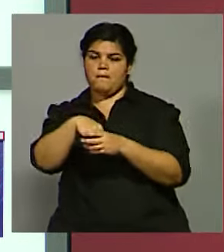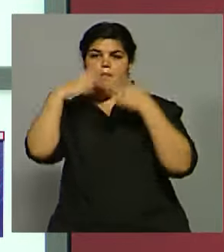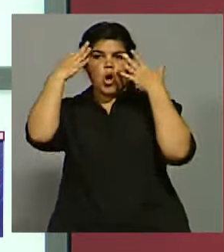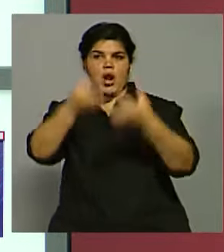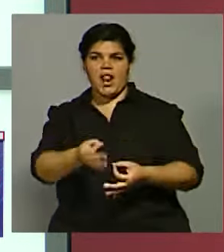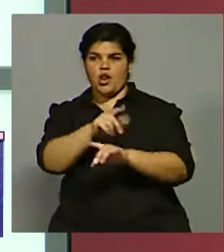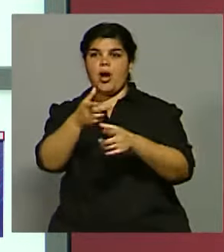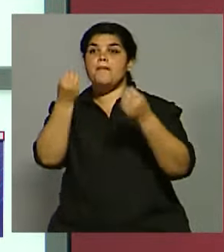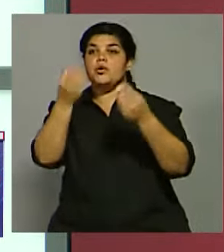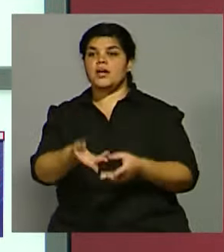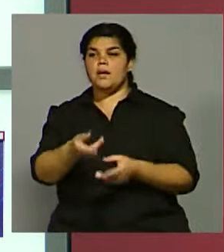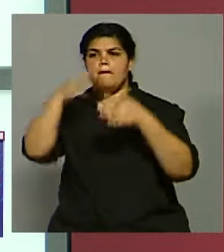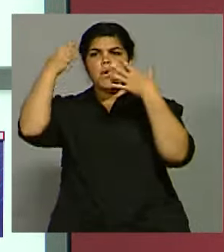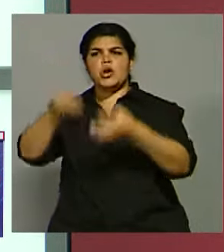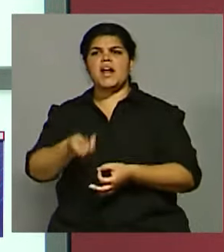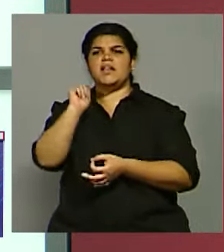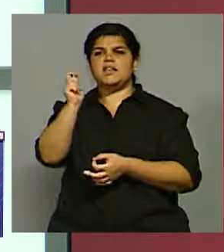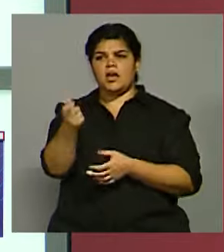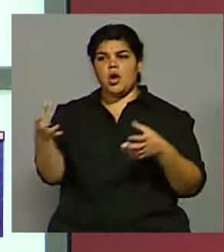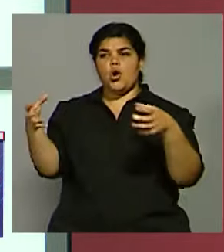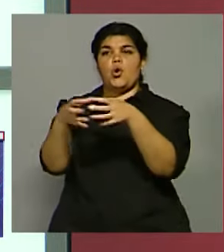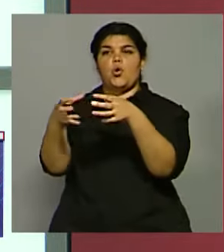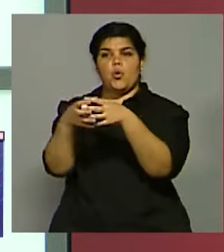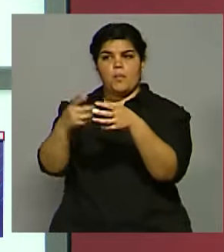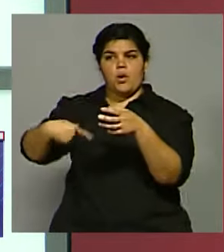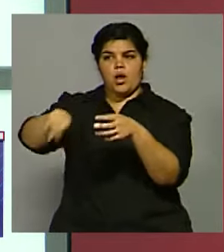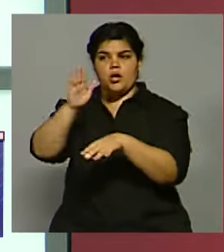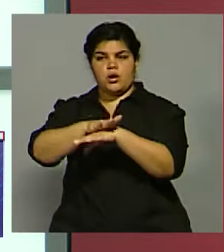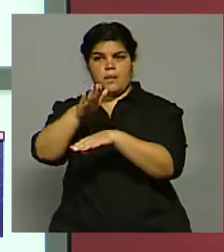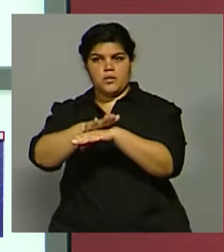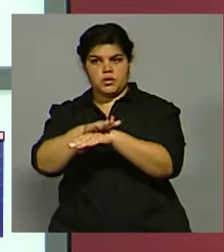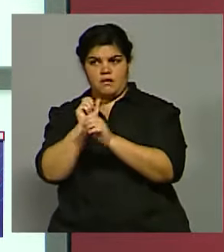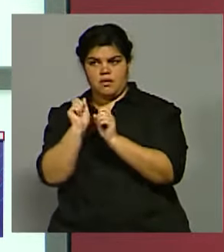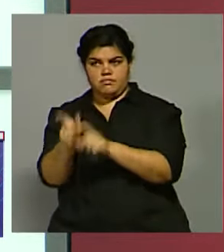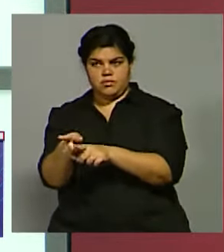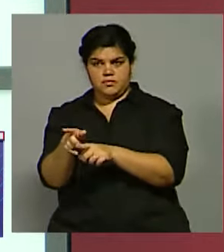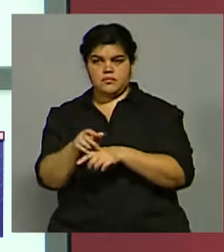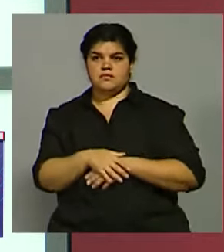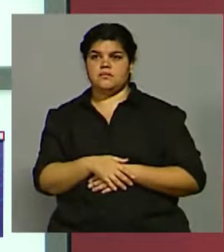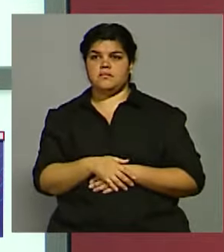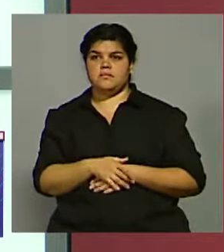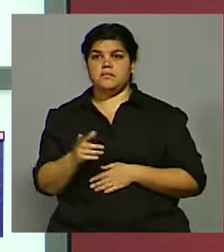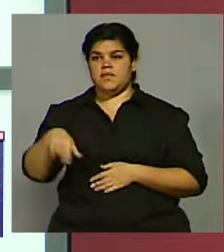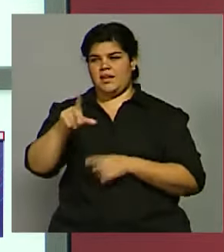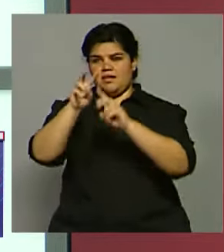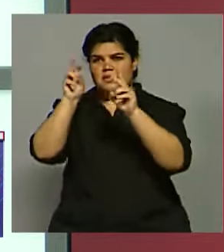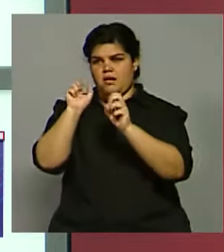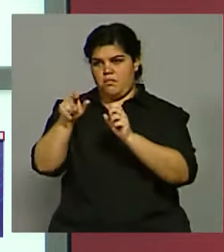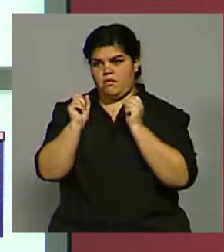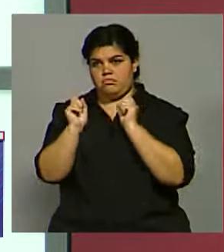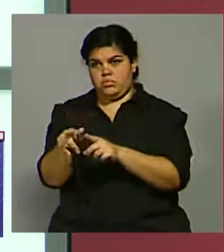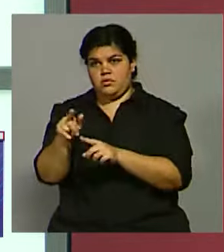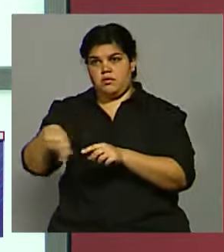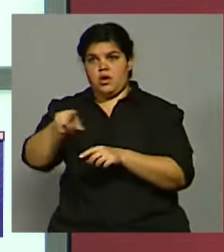moral católica es elaborada por una congregación que tiene a su cargo esa cuestión, esos aspectos de esa disciplina, no es un